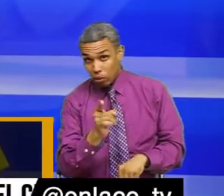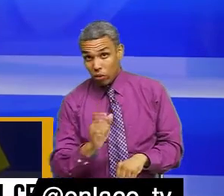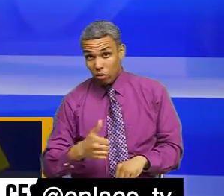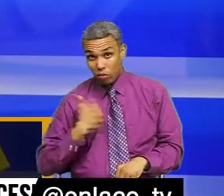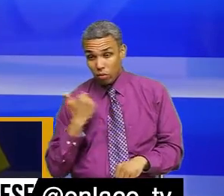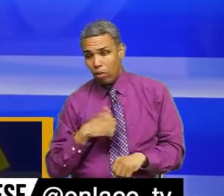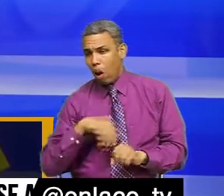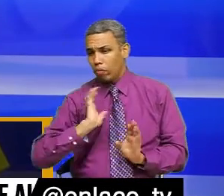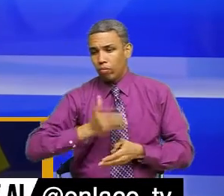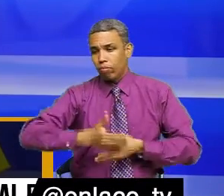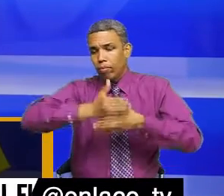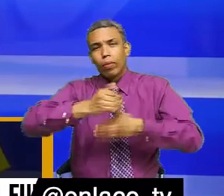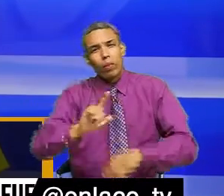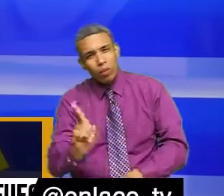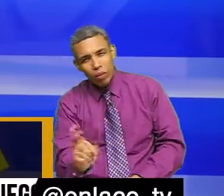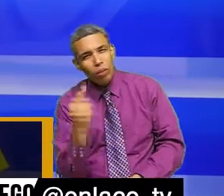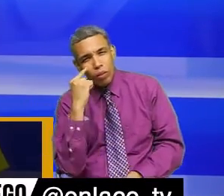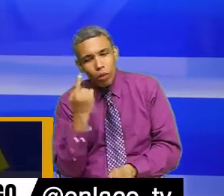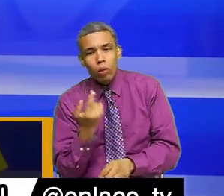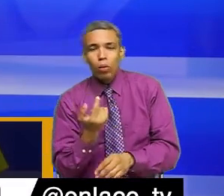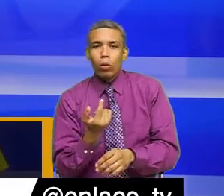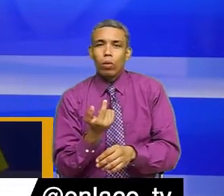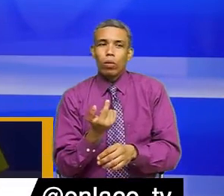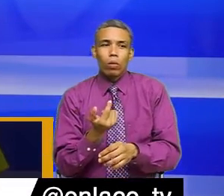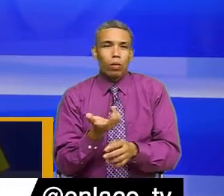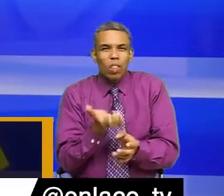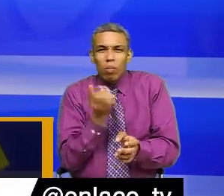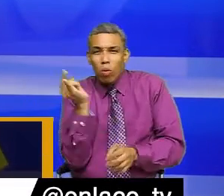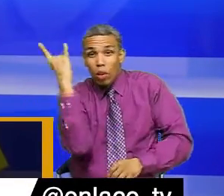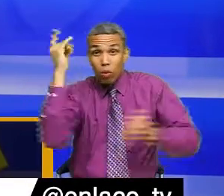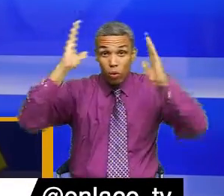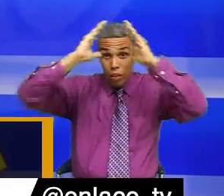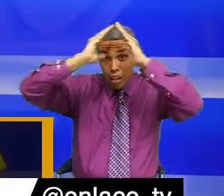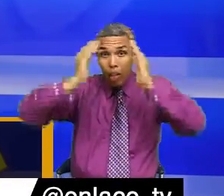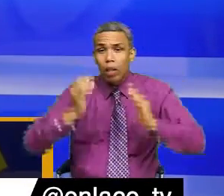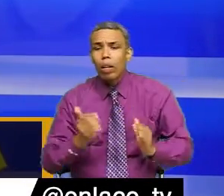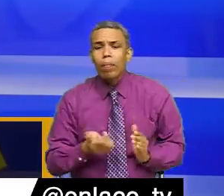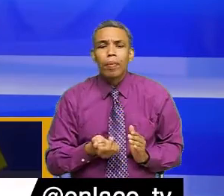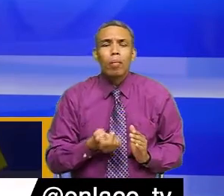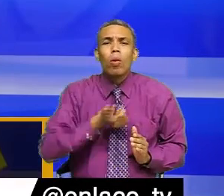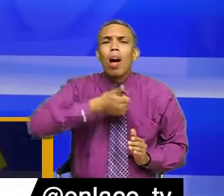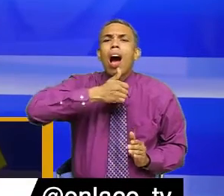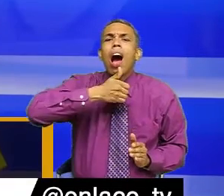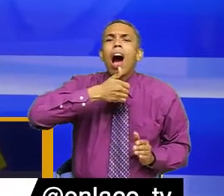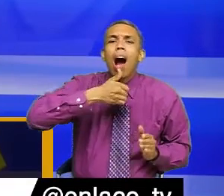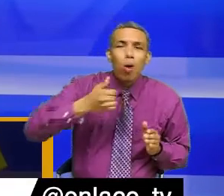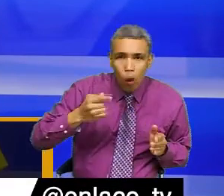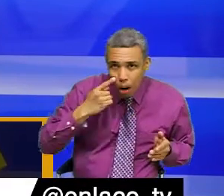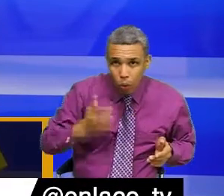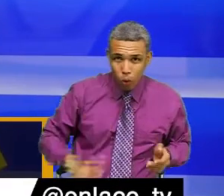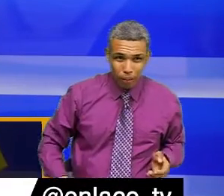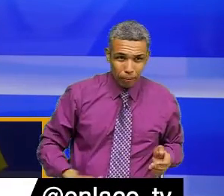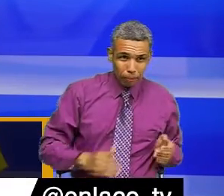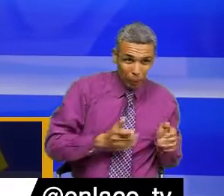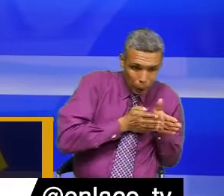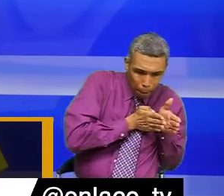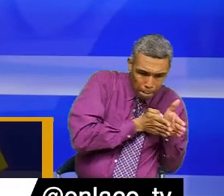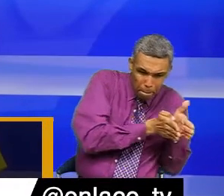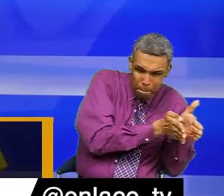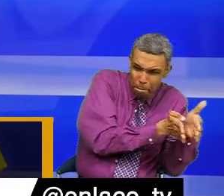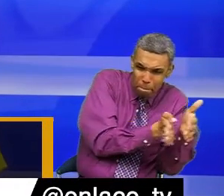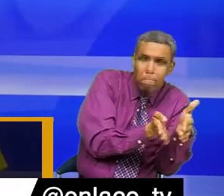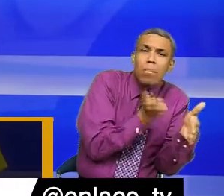también los canales de las viviendas, todos los desagües, que estén limpios de basuras, y lo que siempre manifiesto, que por favor nos ayuden con todo el tema de basuras